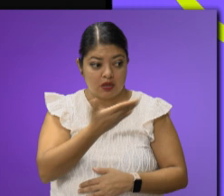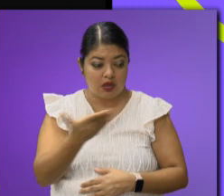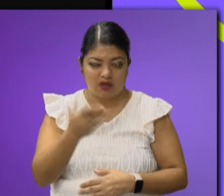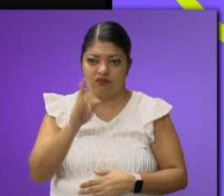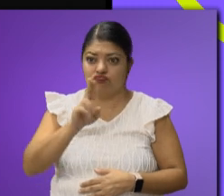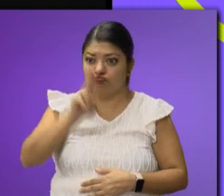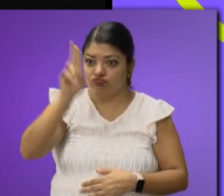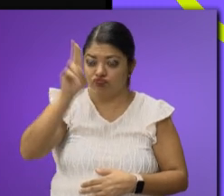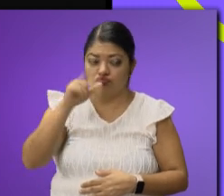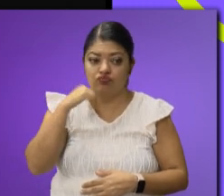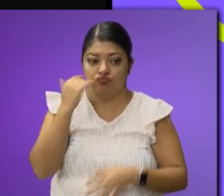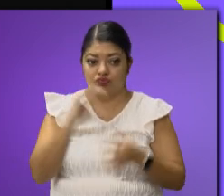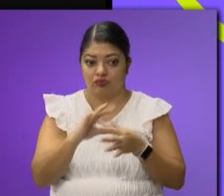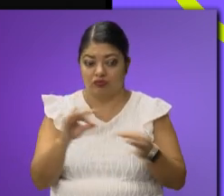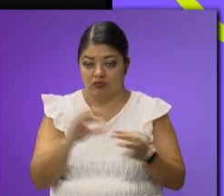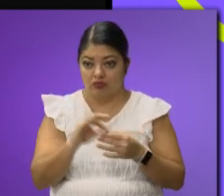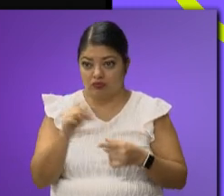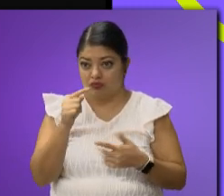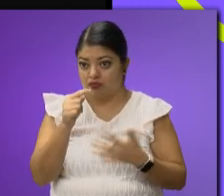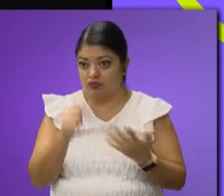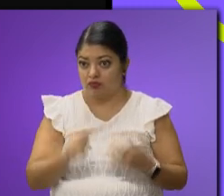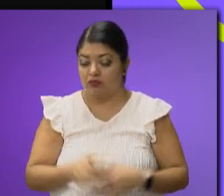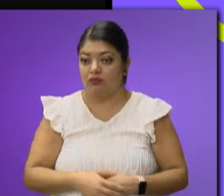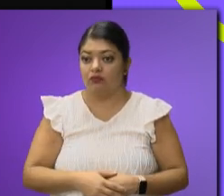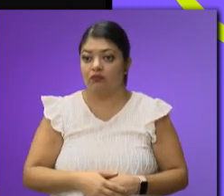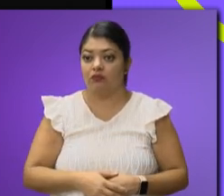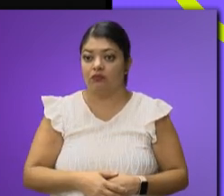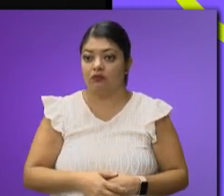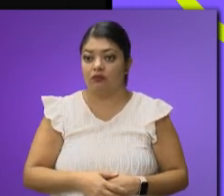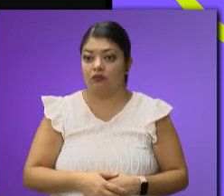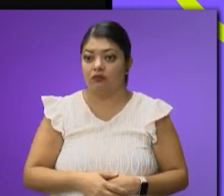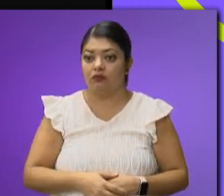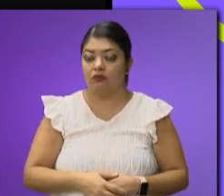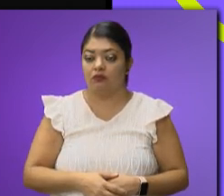de participar en este punto del orden del día.